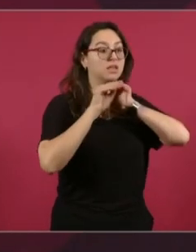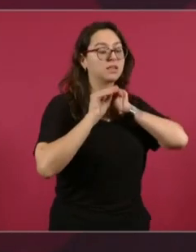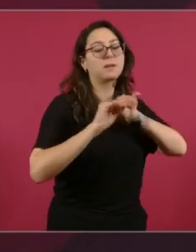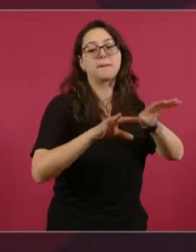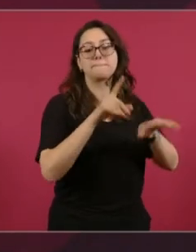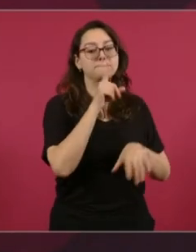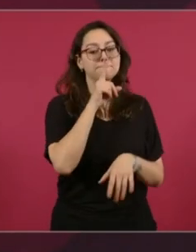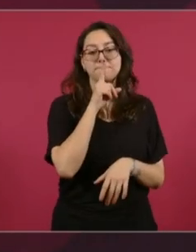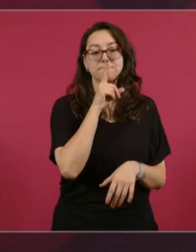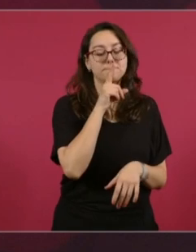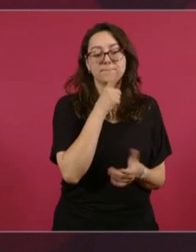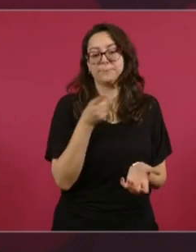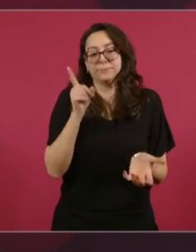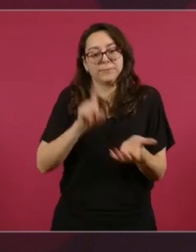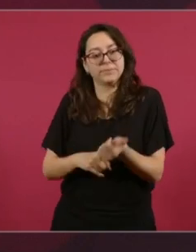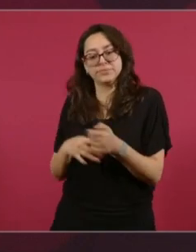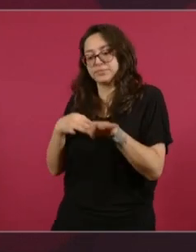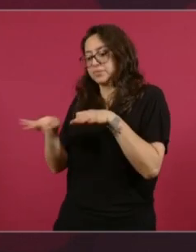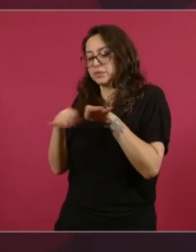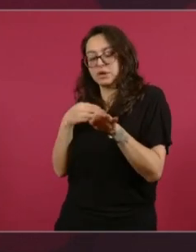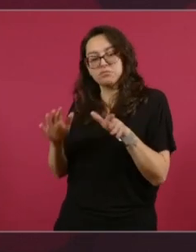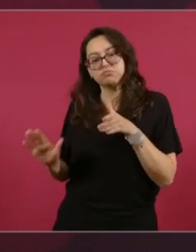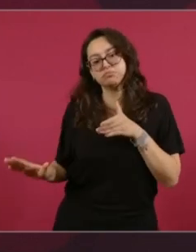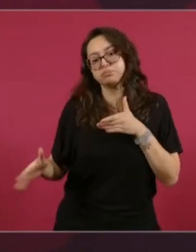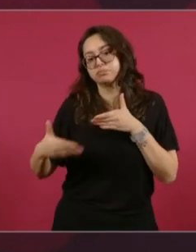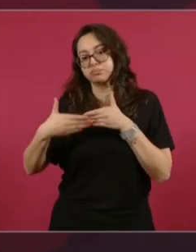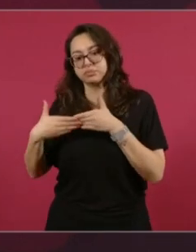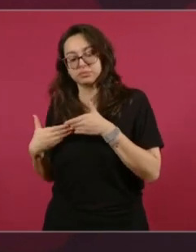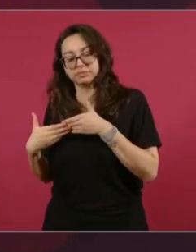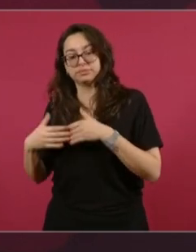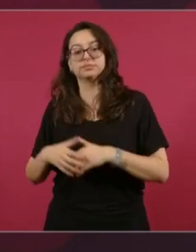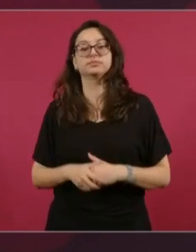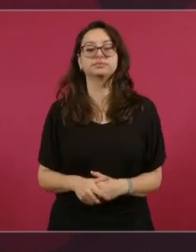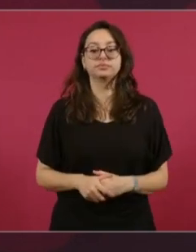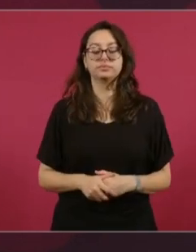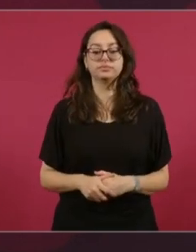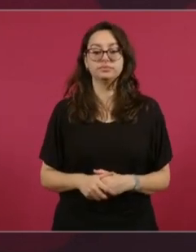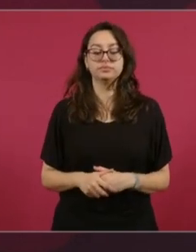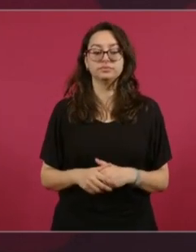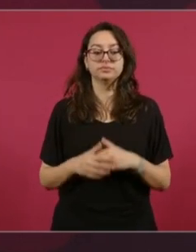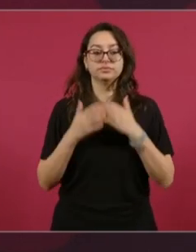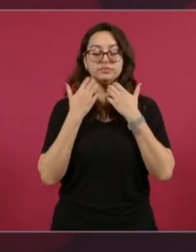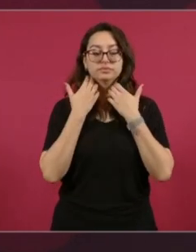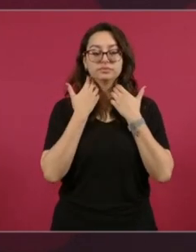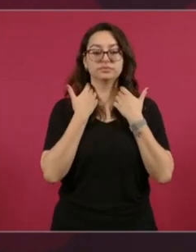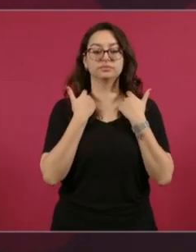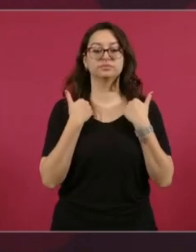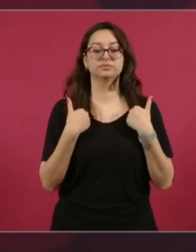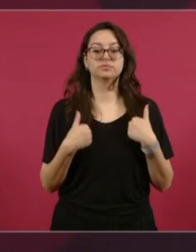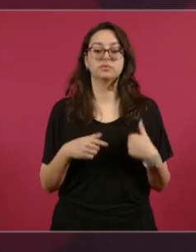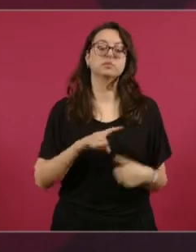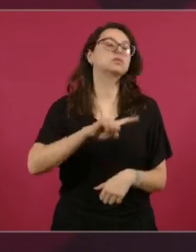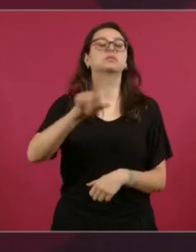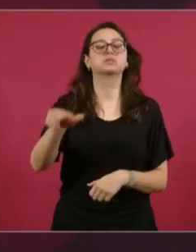Vamos con los técnicos, básicamente. Y luego de ahí, ahí sí les invito,